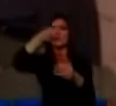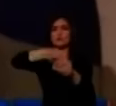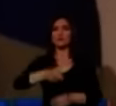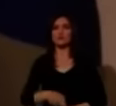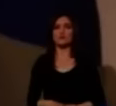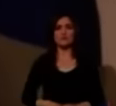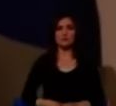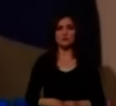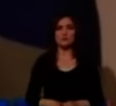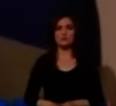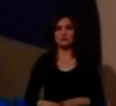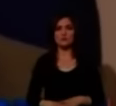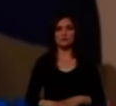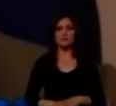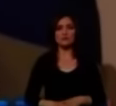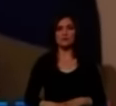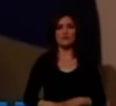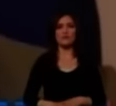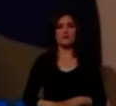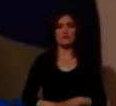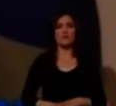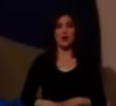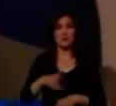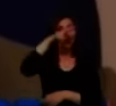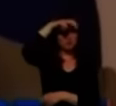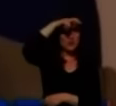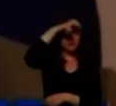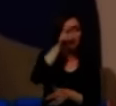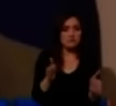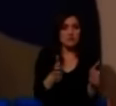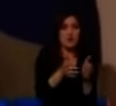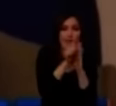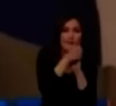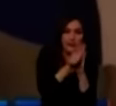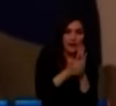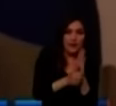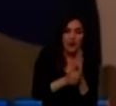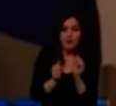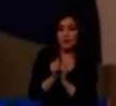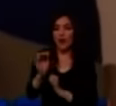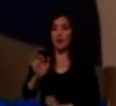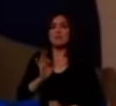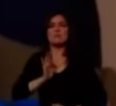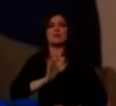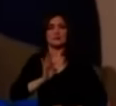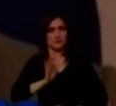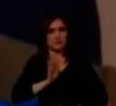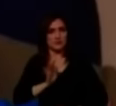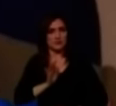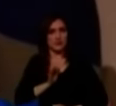Vamos a la pequeña, mediana minería, a la minería artesanal, a tecnificarla,